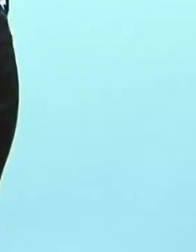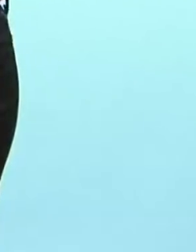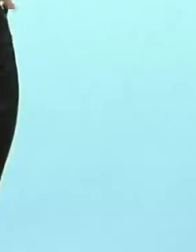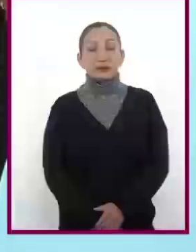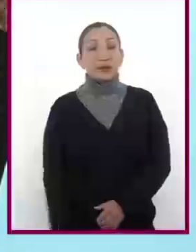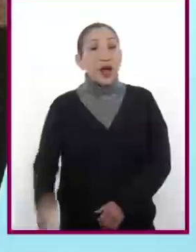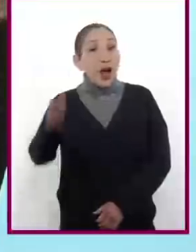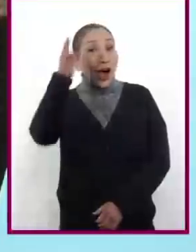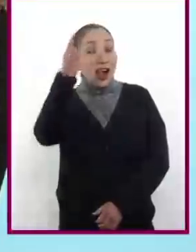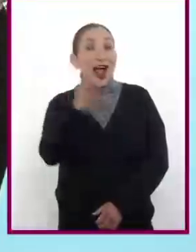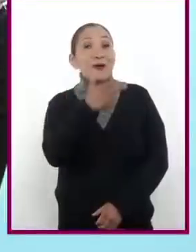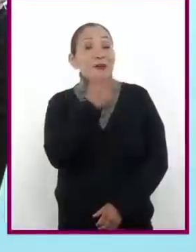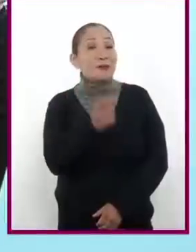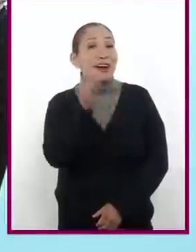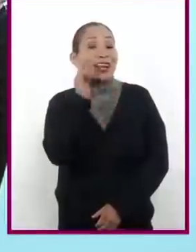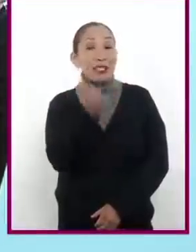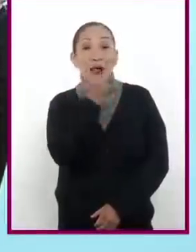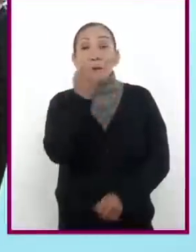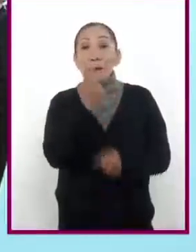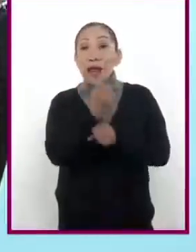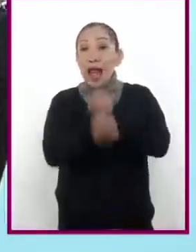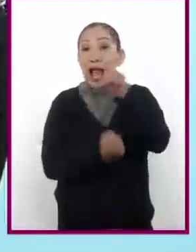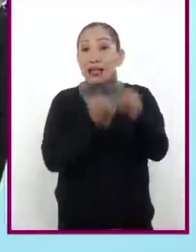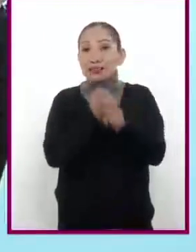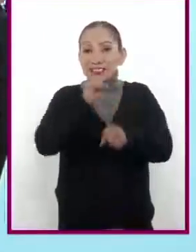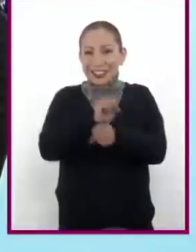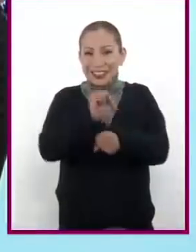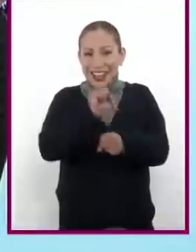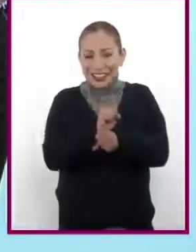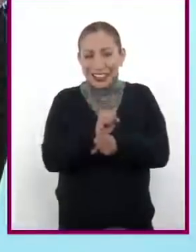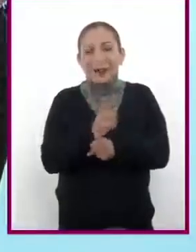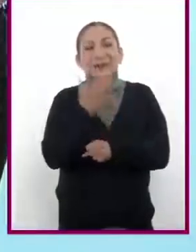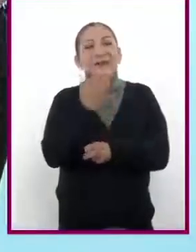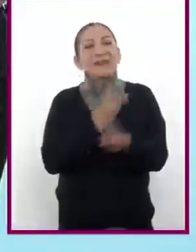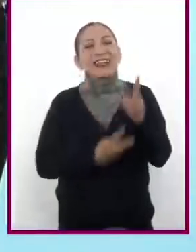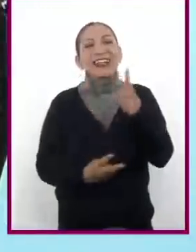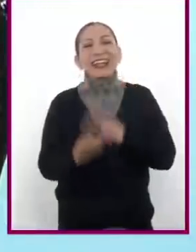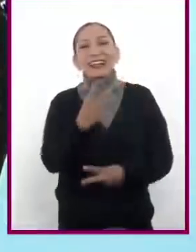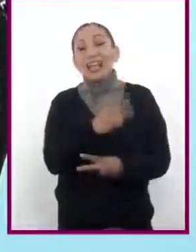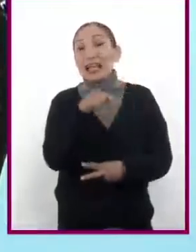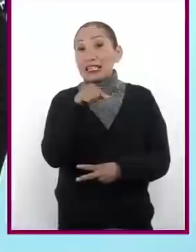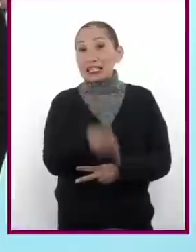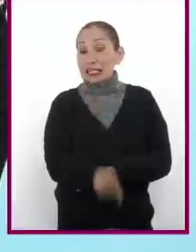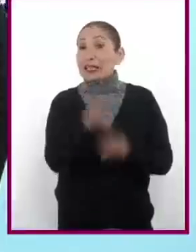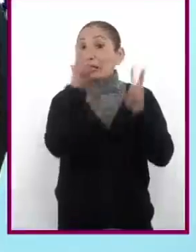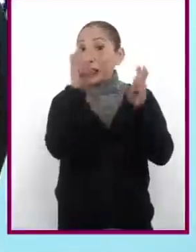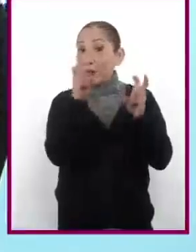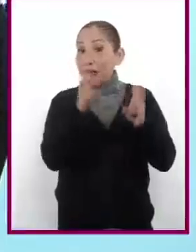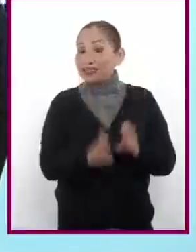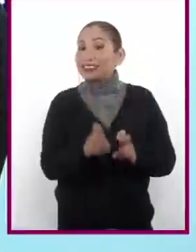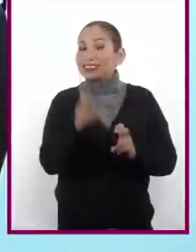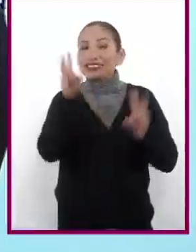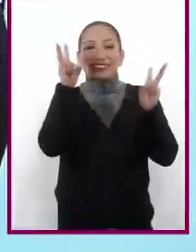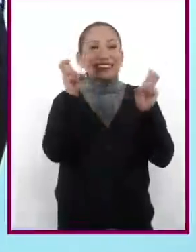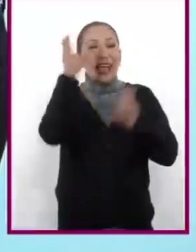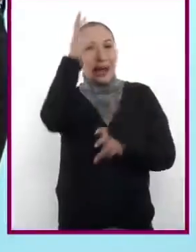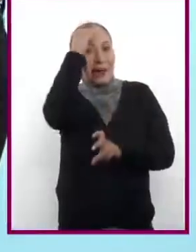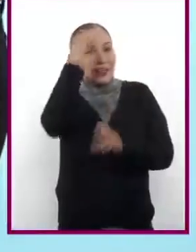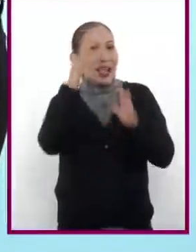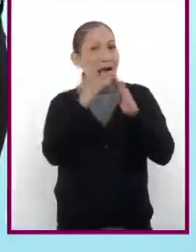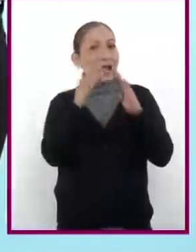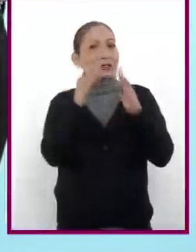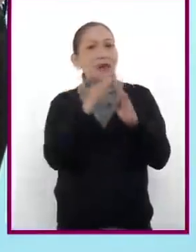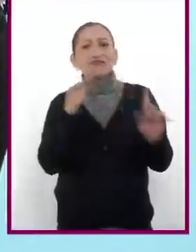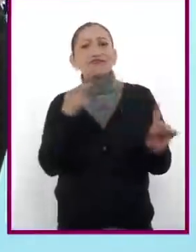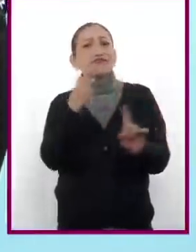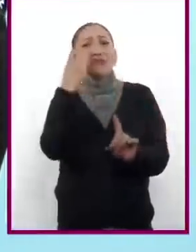¿Qué tal, alumnas y alumnos de primer grado de secundaria? Les damos la bienvenida a la programación de Aprende en Casa, que tiene